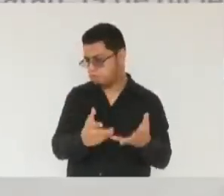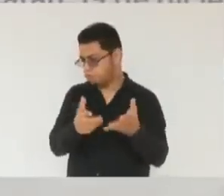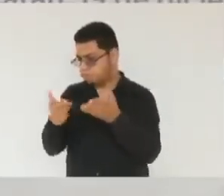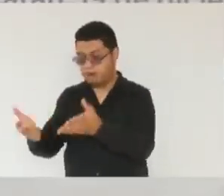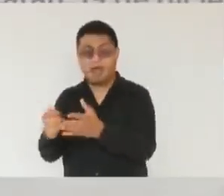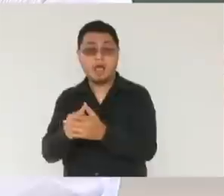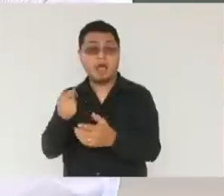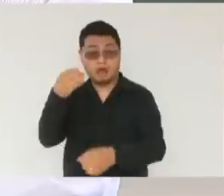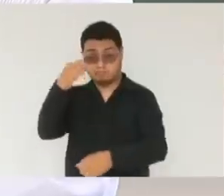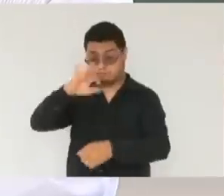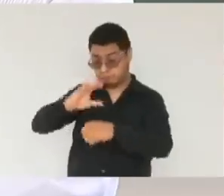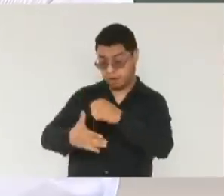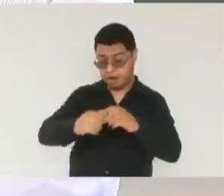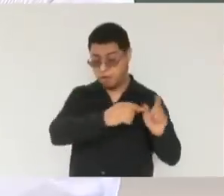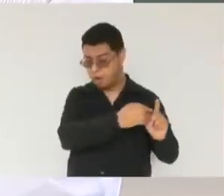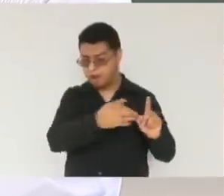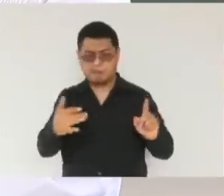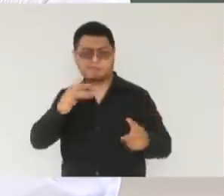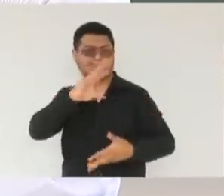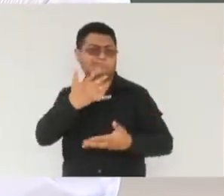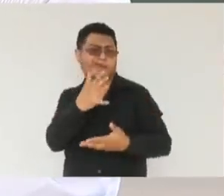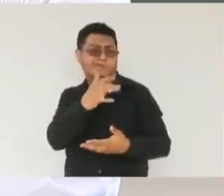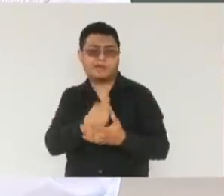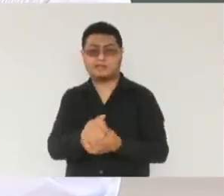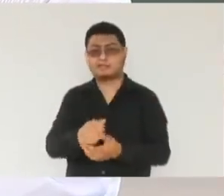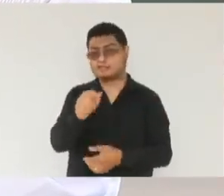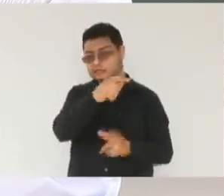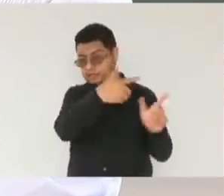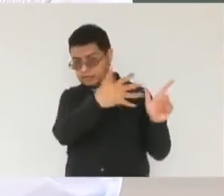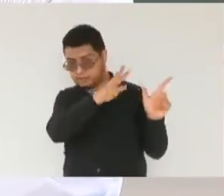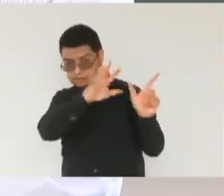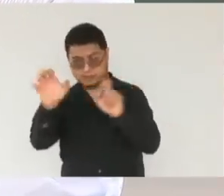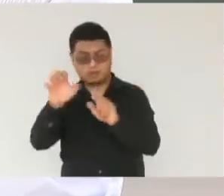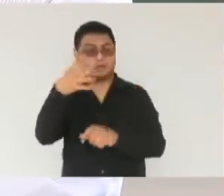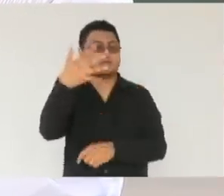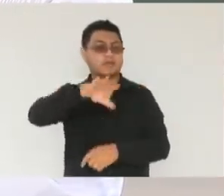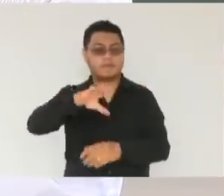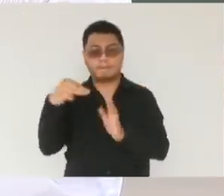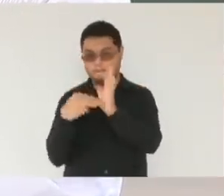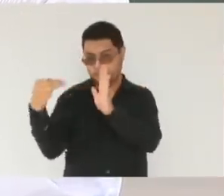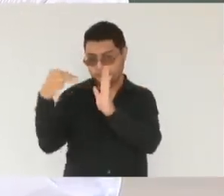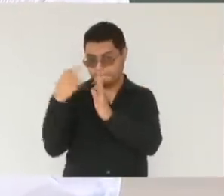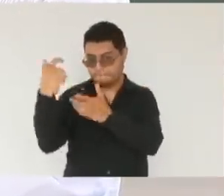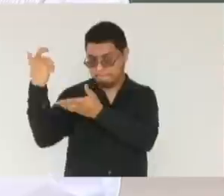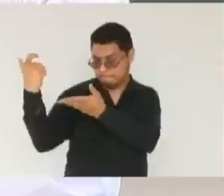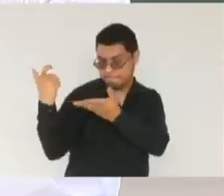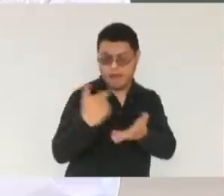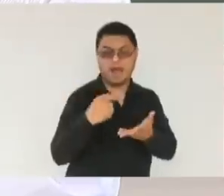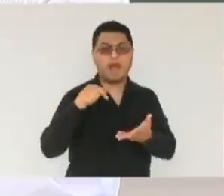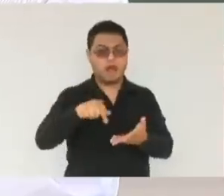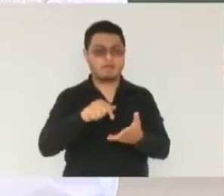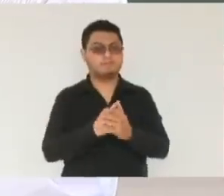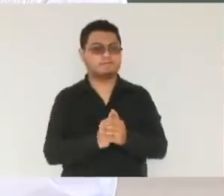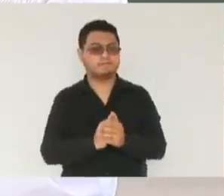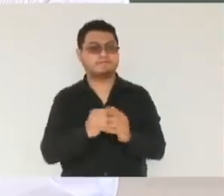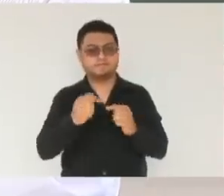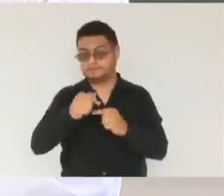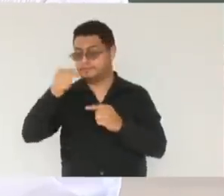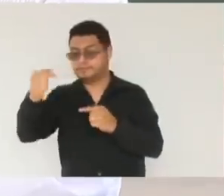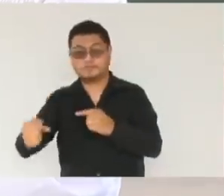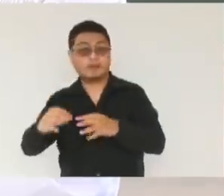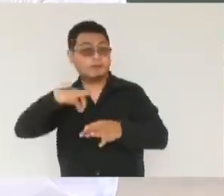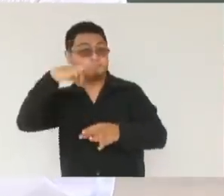aquí definidos suponen un avance financiero de 710 millones de pesos, 130 en proyecto ejecutivo y el resto entre obra